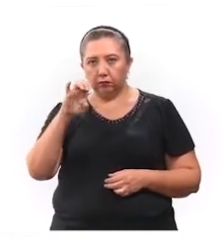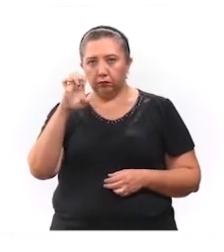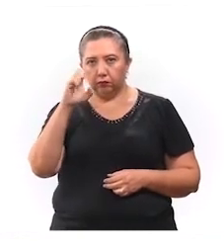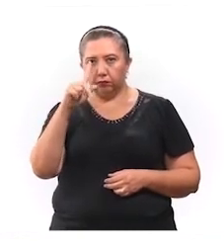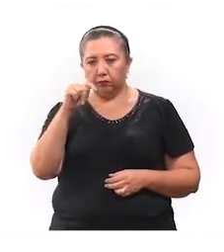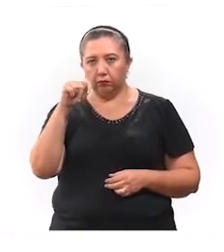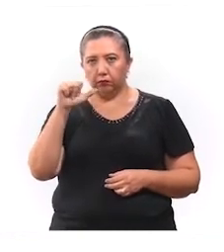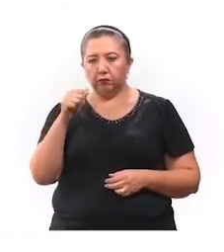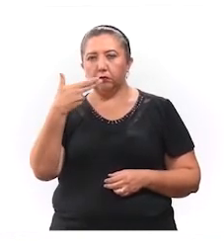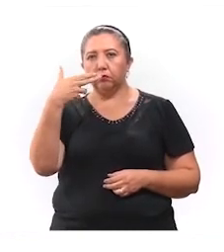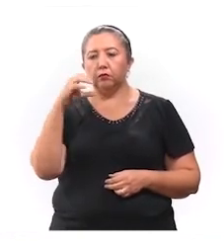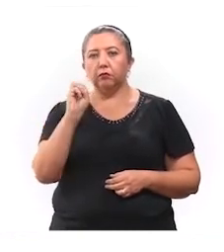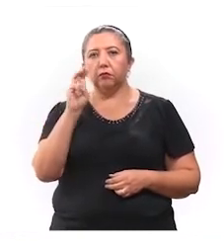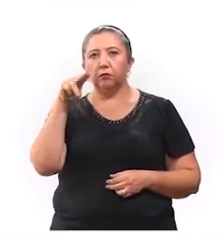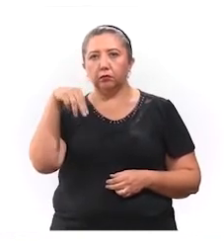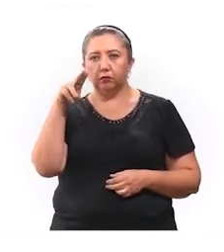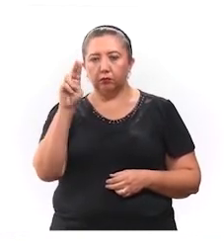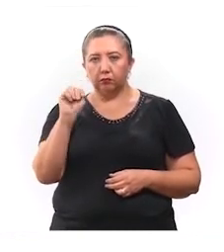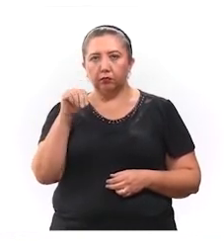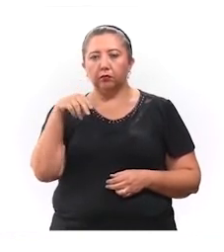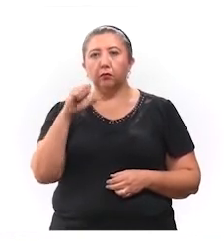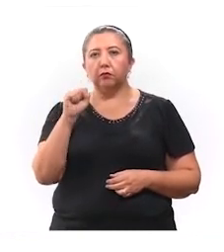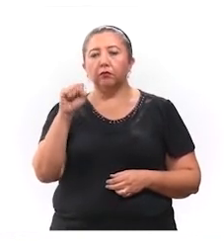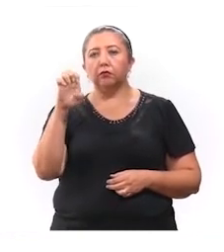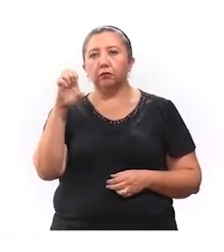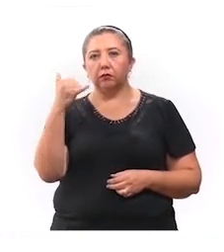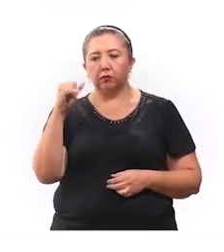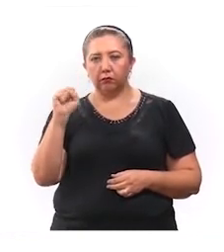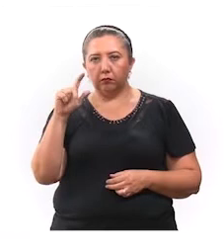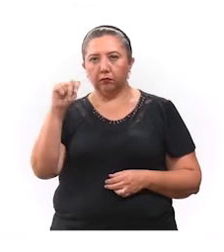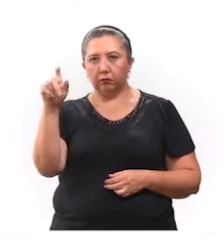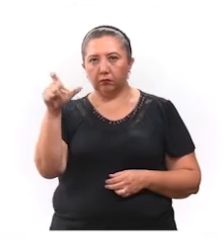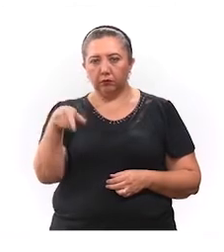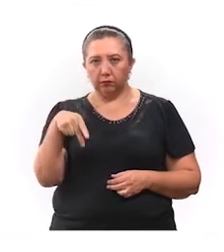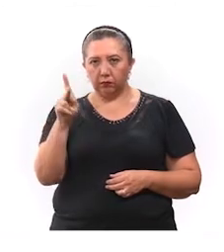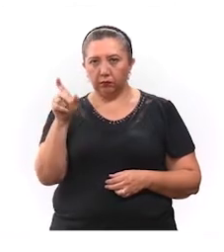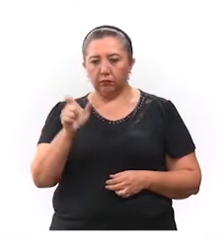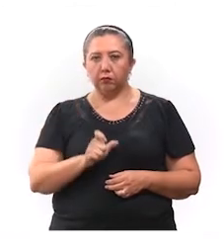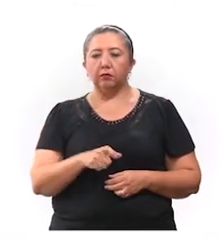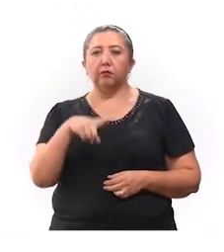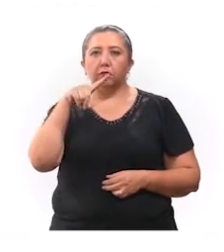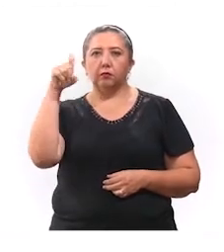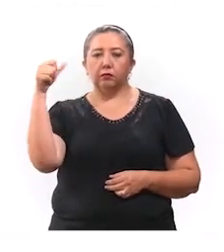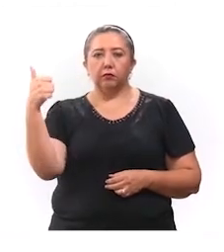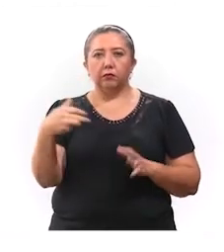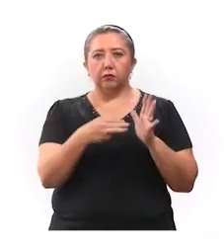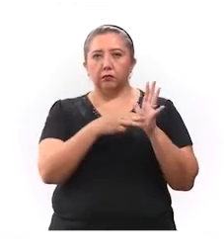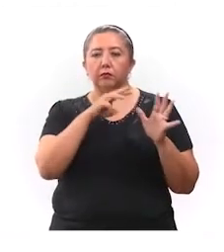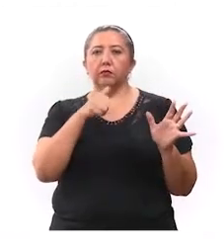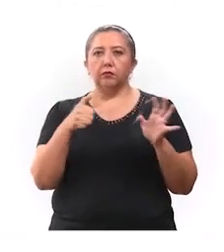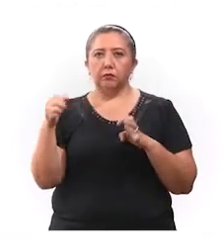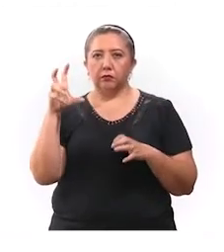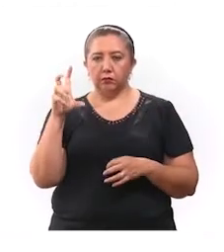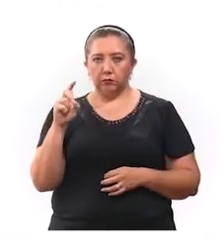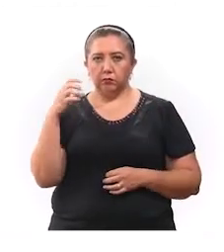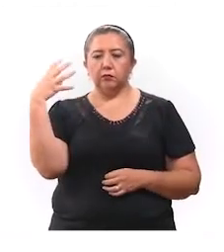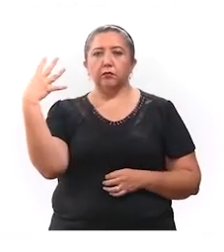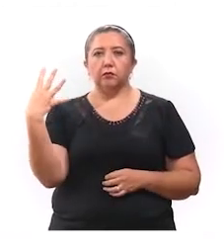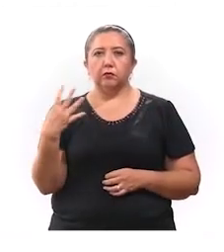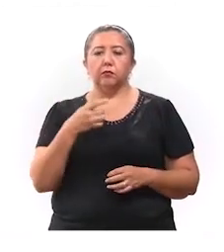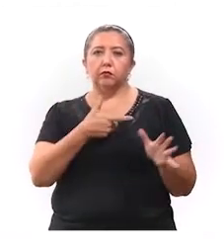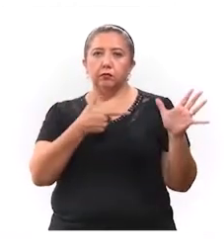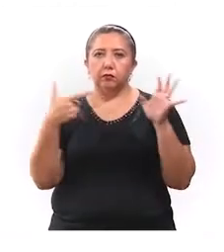Espita, Jomún, Maxcanú, Oxcuxcap, Sellé y Tecash. De los 106.634 casos